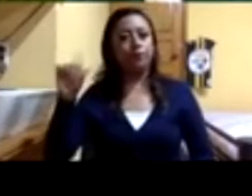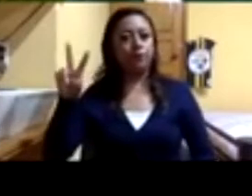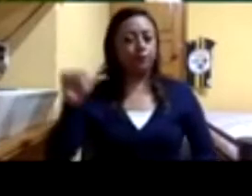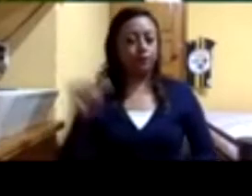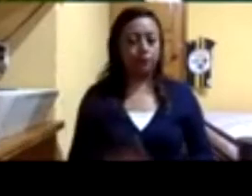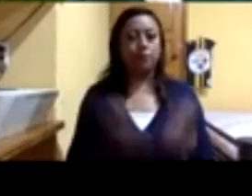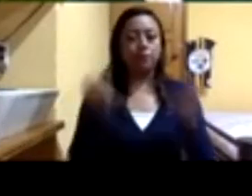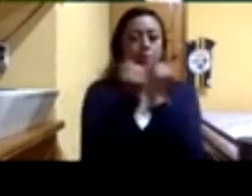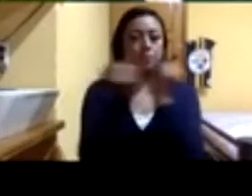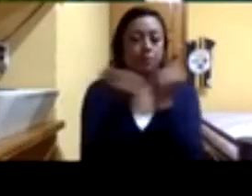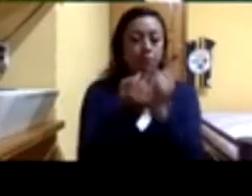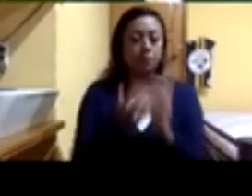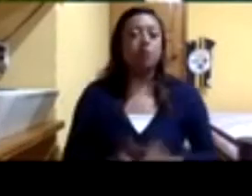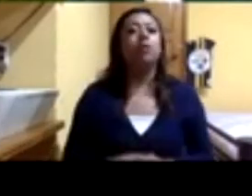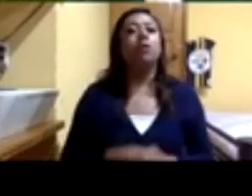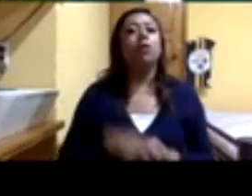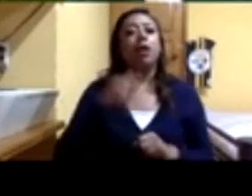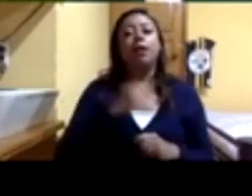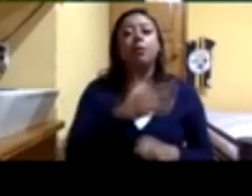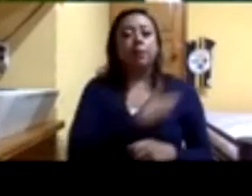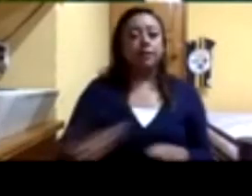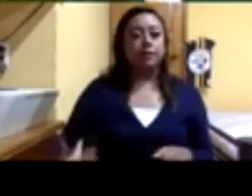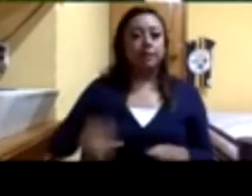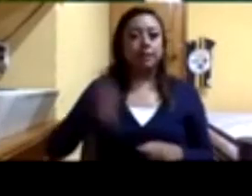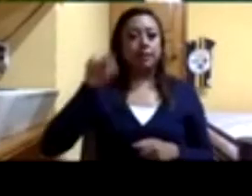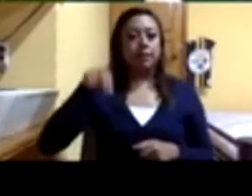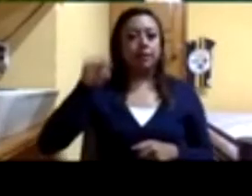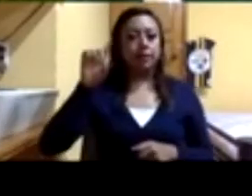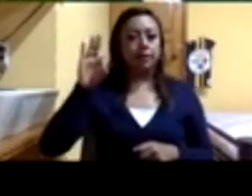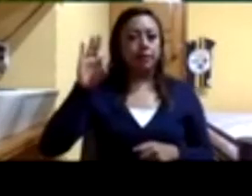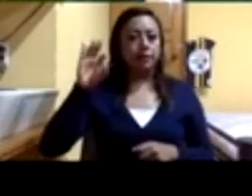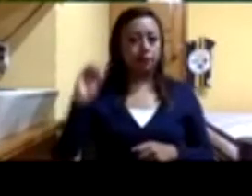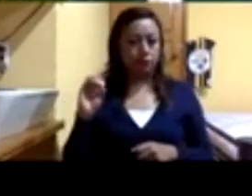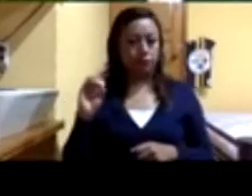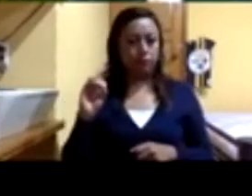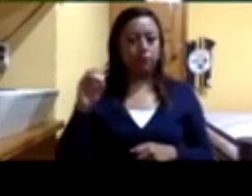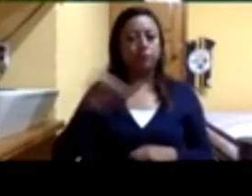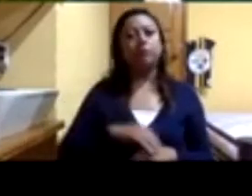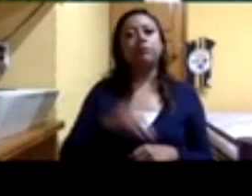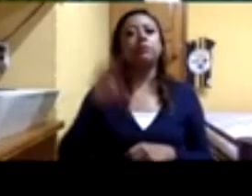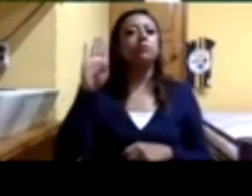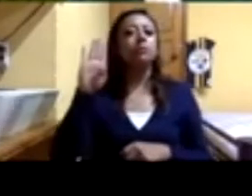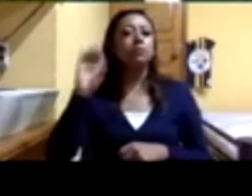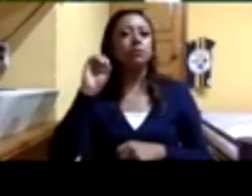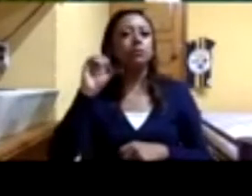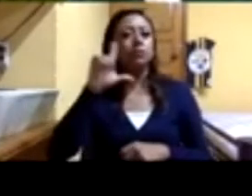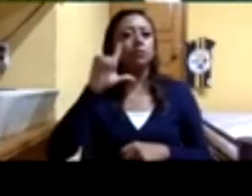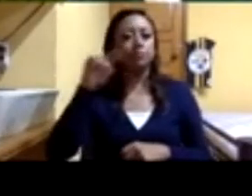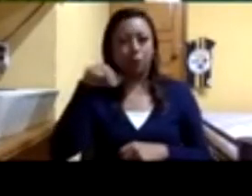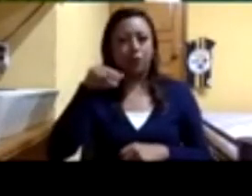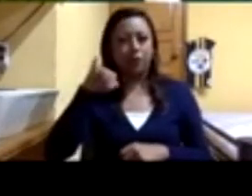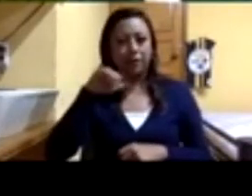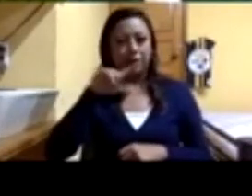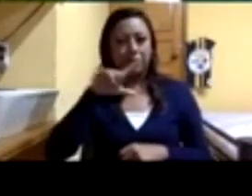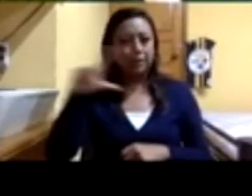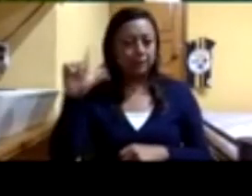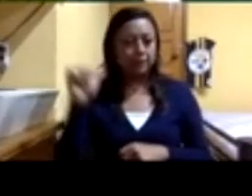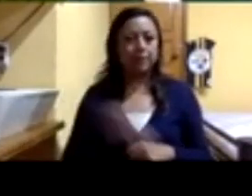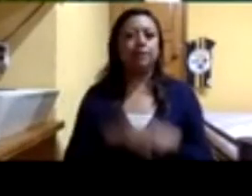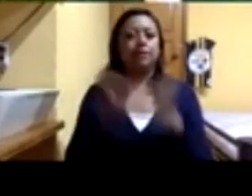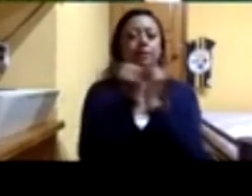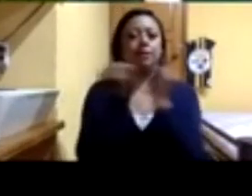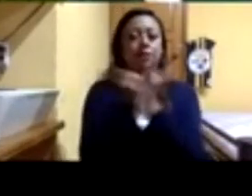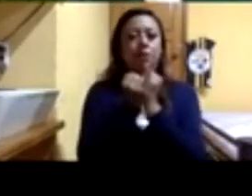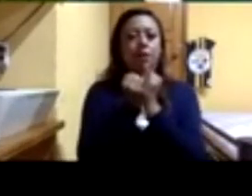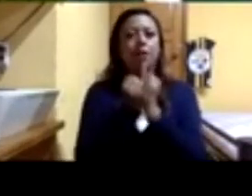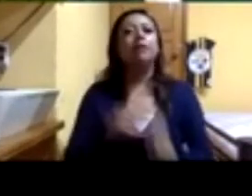del Info Ciudad de México, Julio César Bonilla, así como a Maíli Sepúlveda, de Control